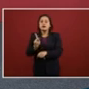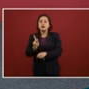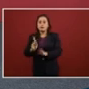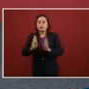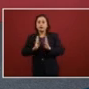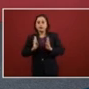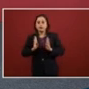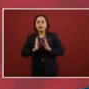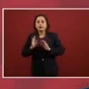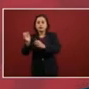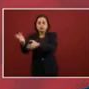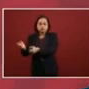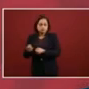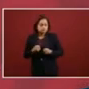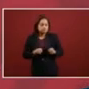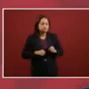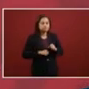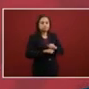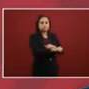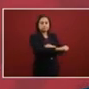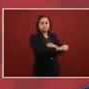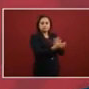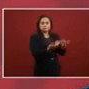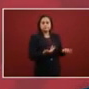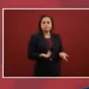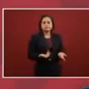No, no, no, no, no, no, no, vamos a ver.